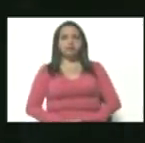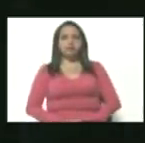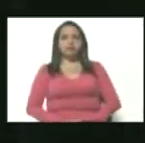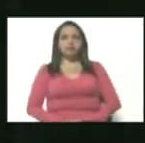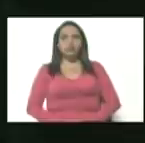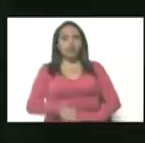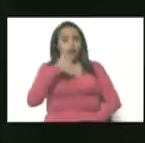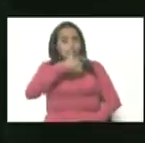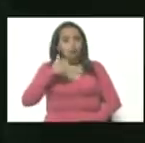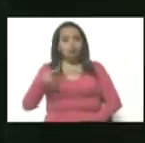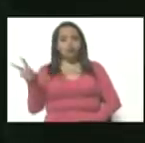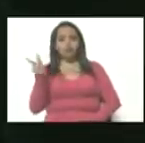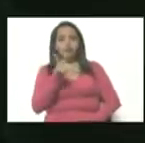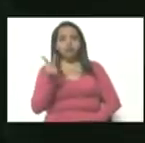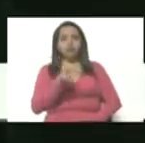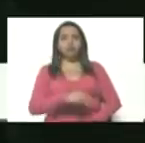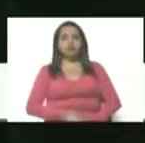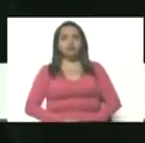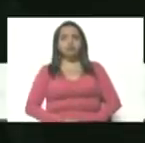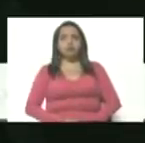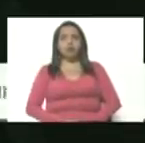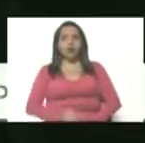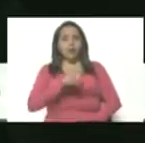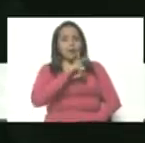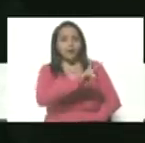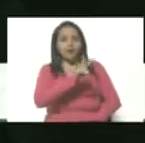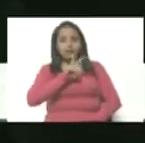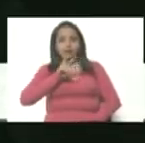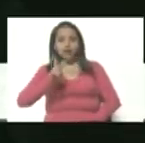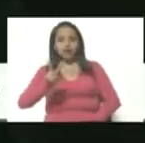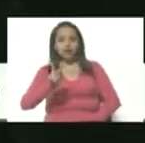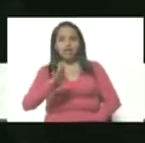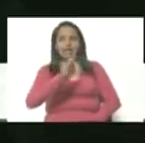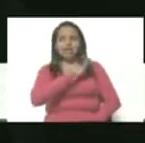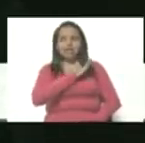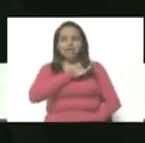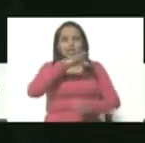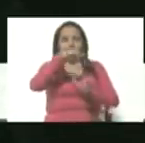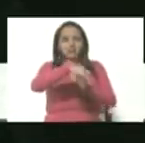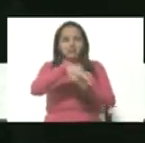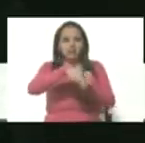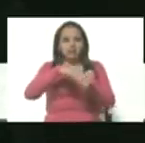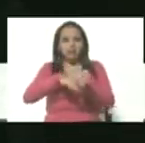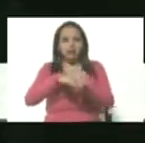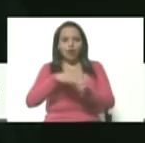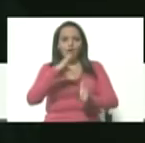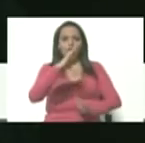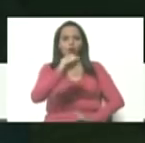pueblo de Venezuela, 22 tienen cultivos de coca.